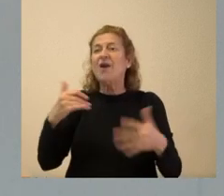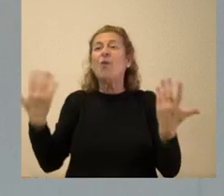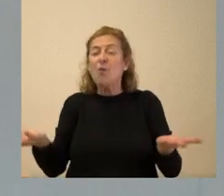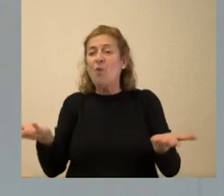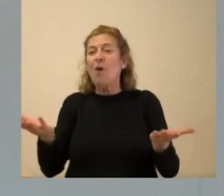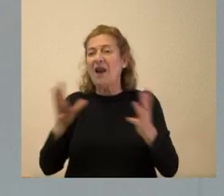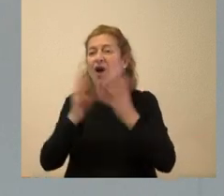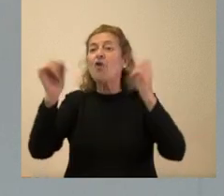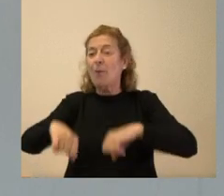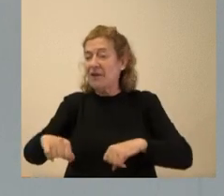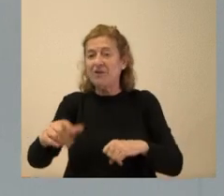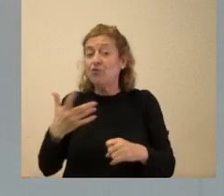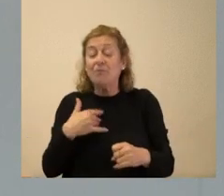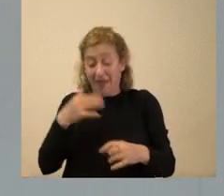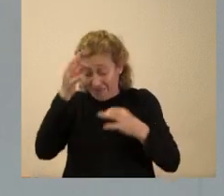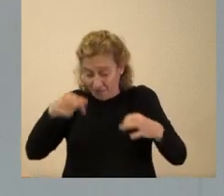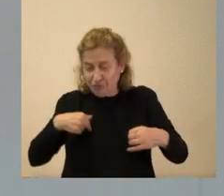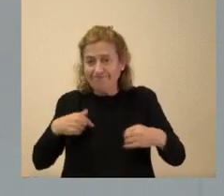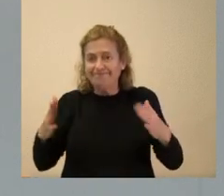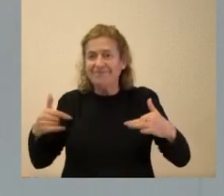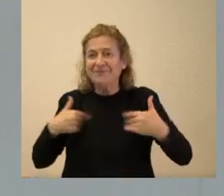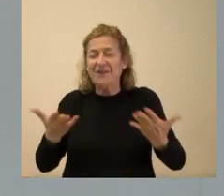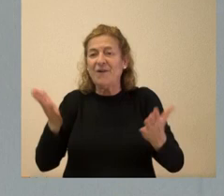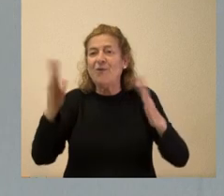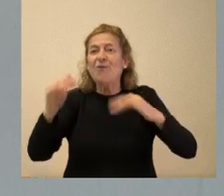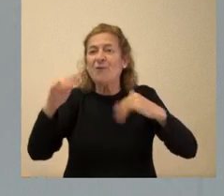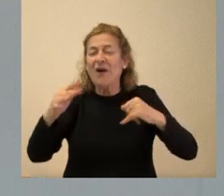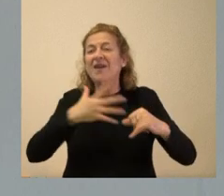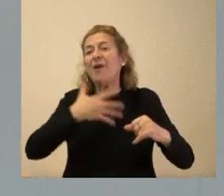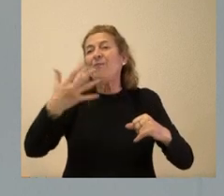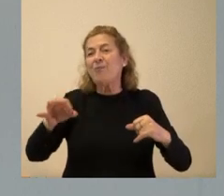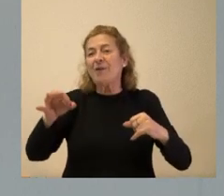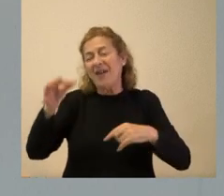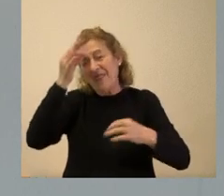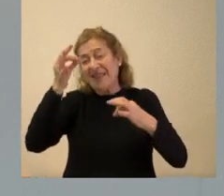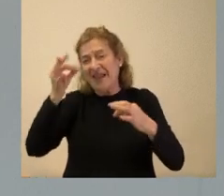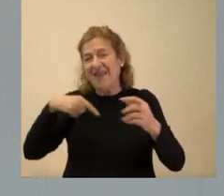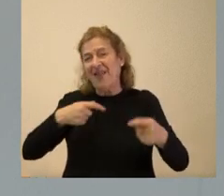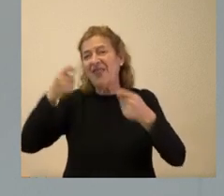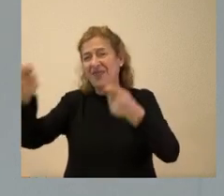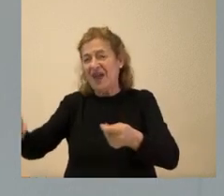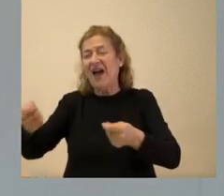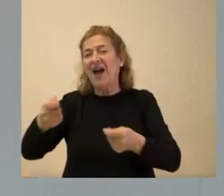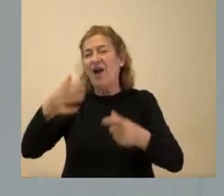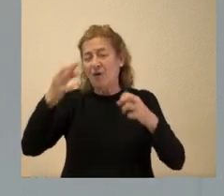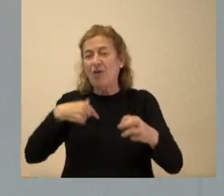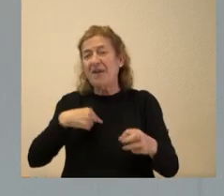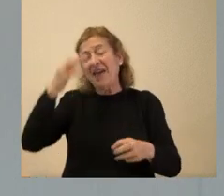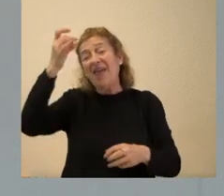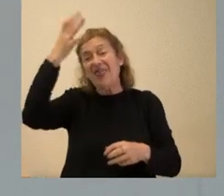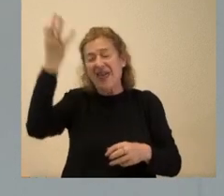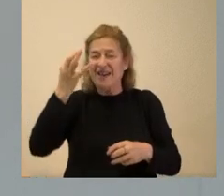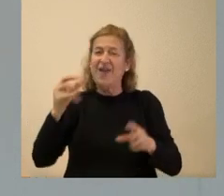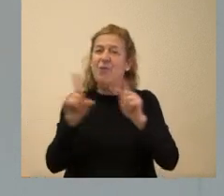este tipo de convenio y no tengo esos datos por tanto el detalle se lo podrán ofrecer lógicamente nuestra idea es sacar más